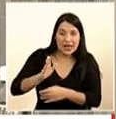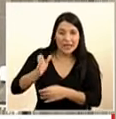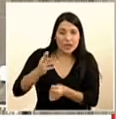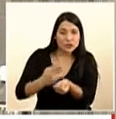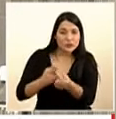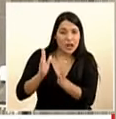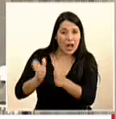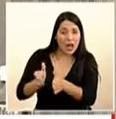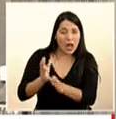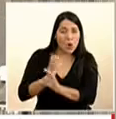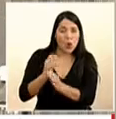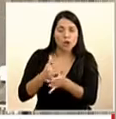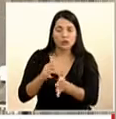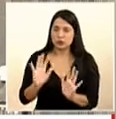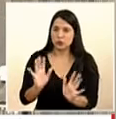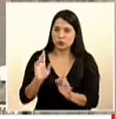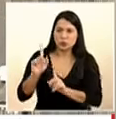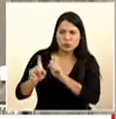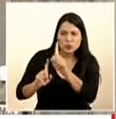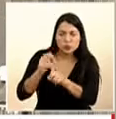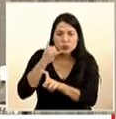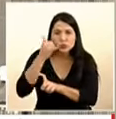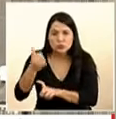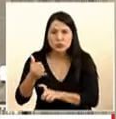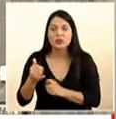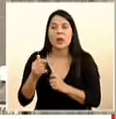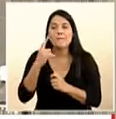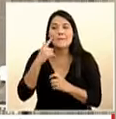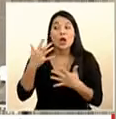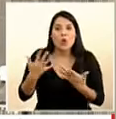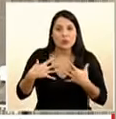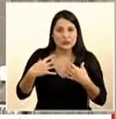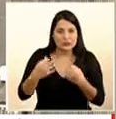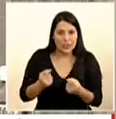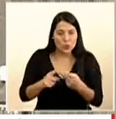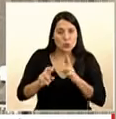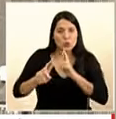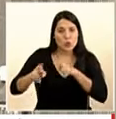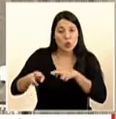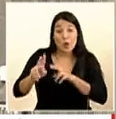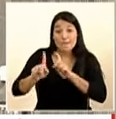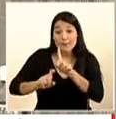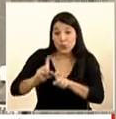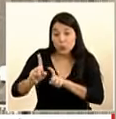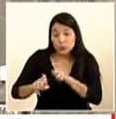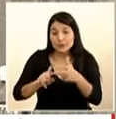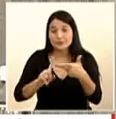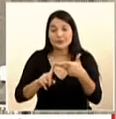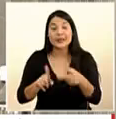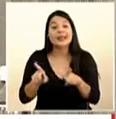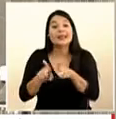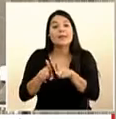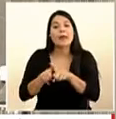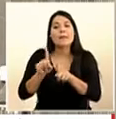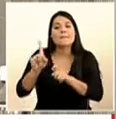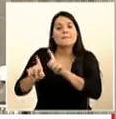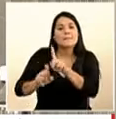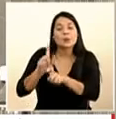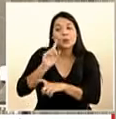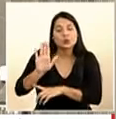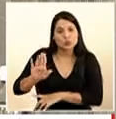este institucional para ver su estado de salud para contestar sus preguntas y también para preguntarles por sus necesidades